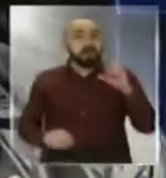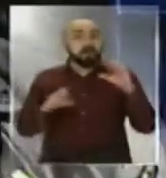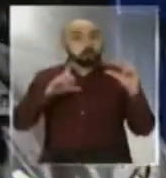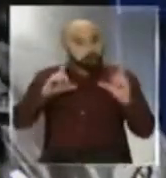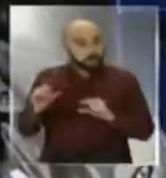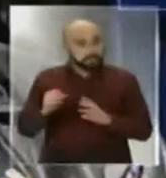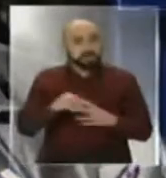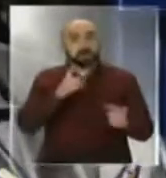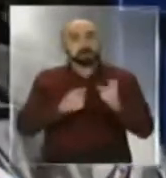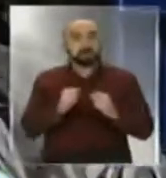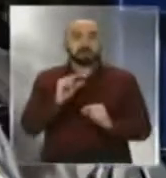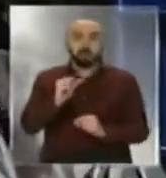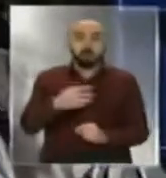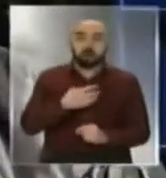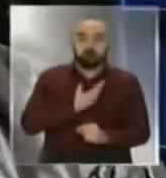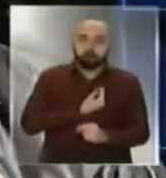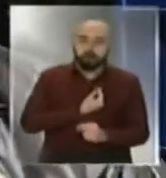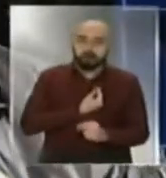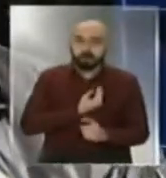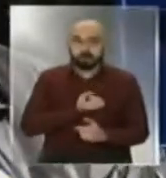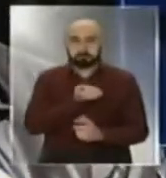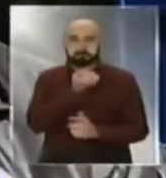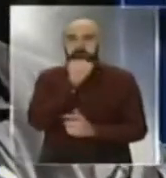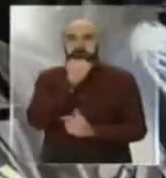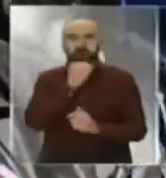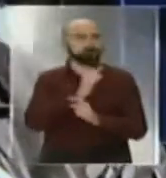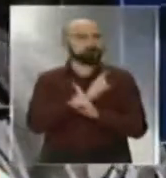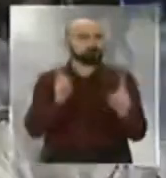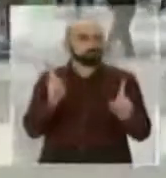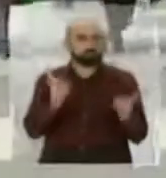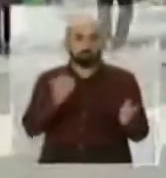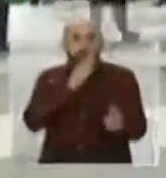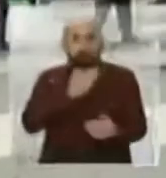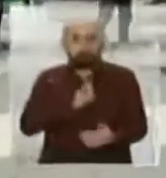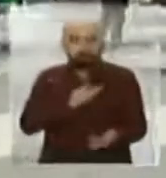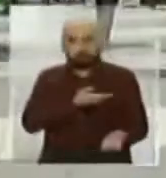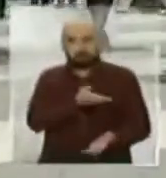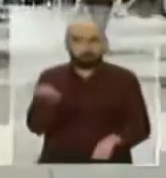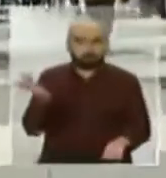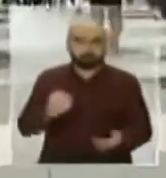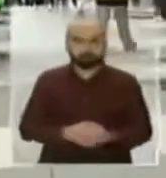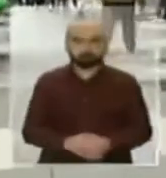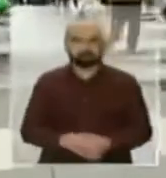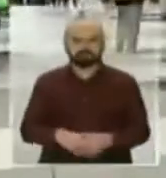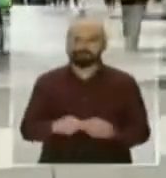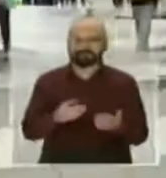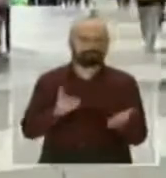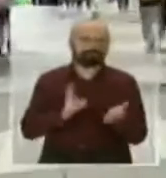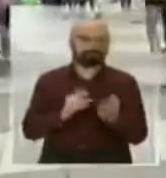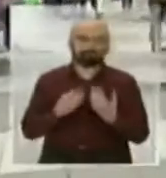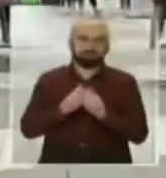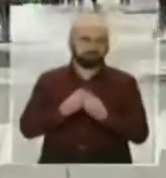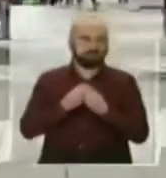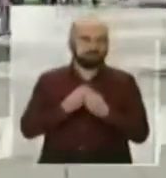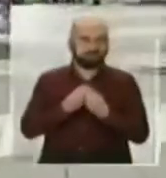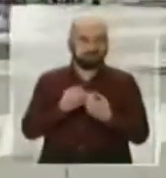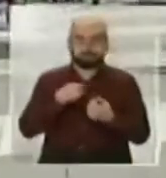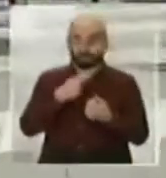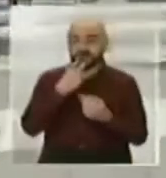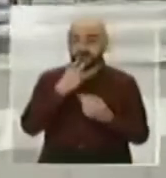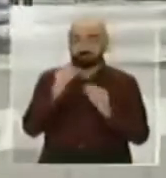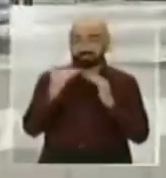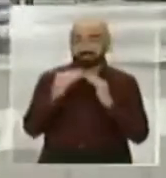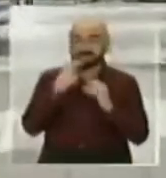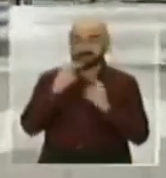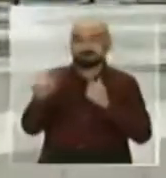gente iba a temer un poco a esta cosa, pero no veo que le perdió el miedo. Demasiada gente, no demasiada. Yo vivo acá cerca y